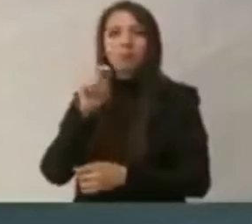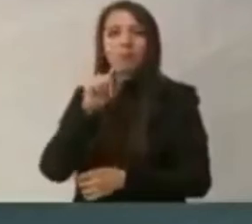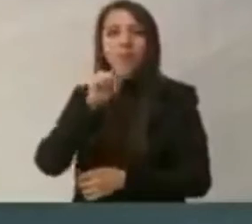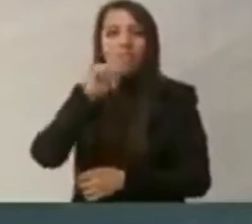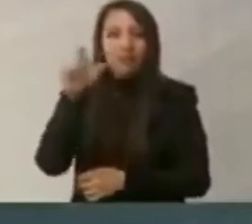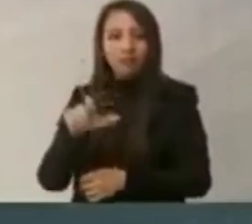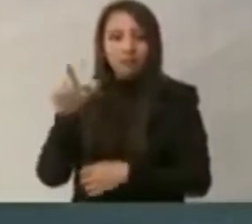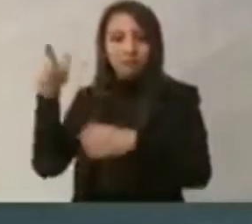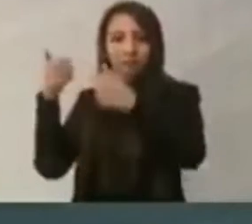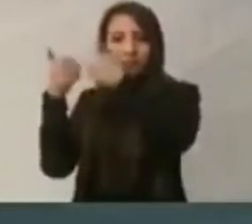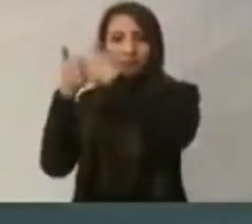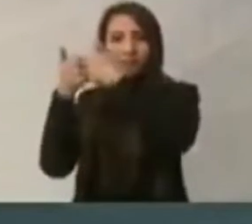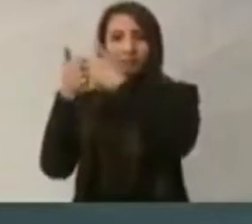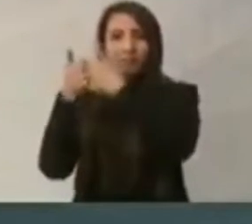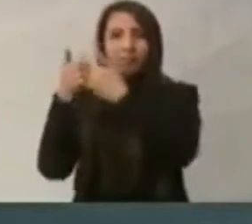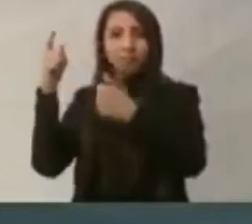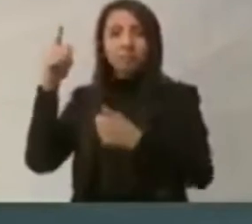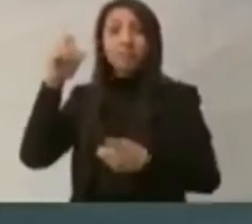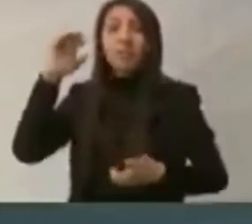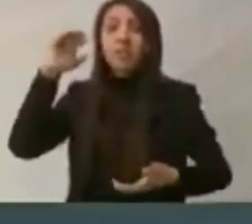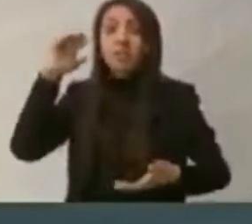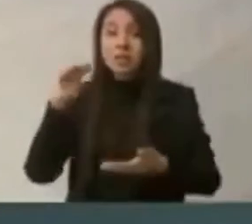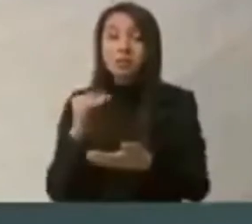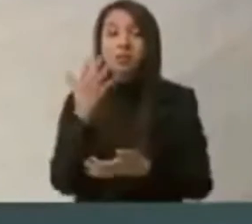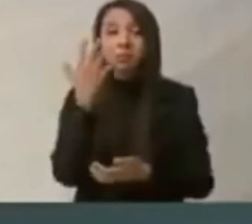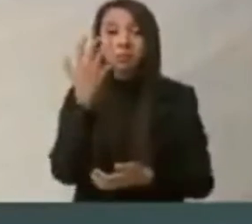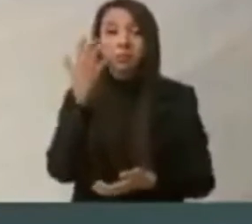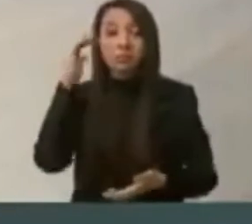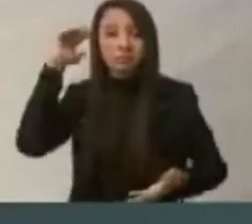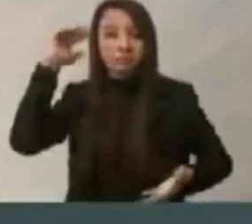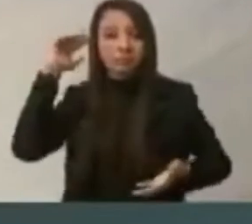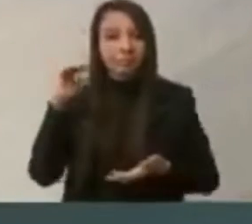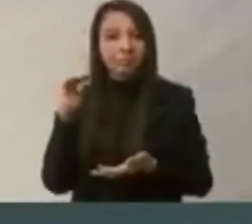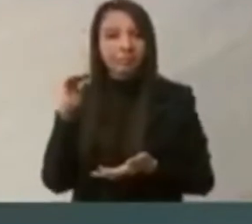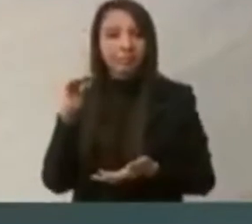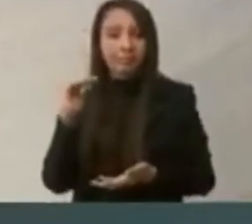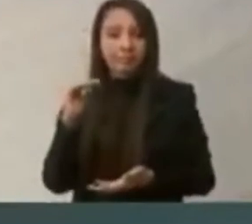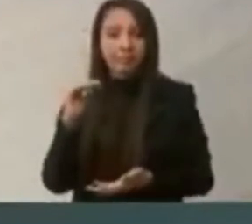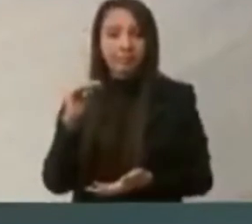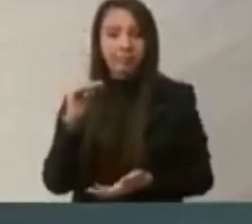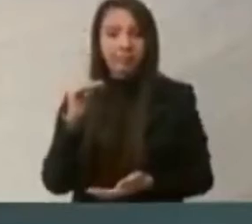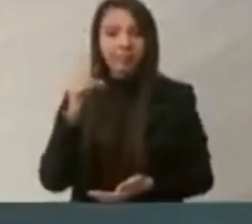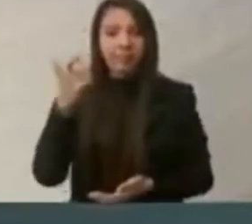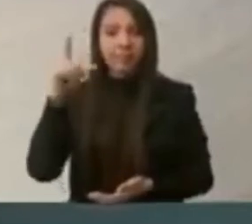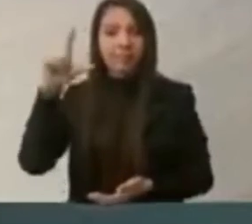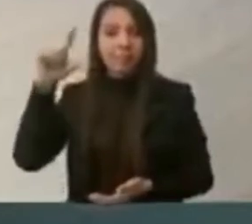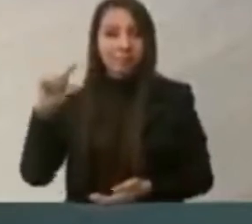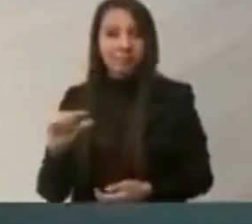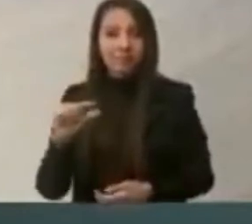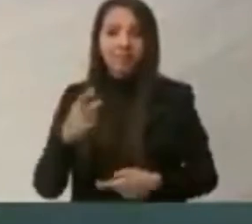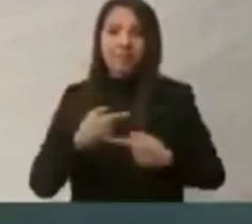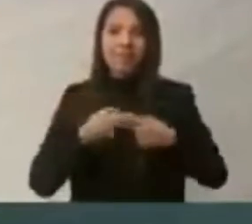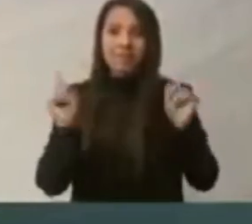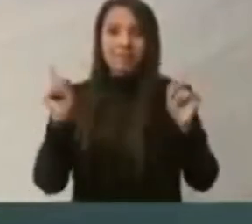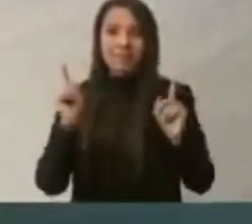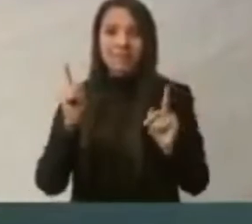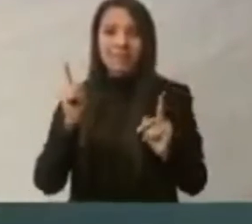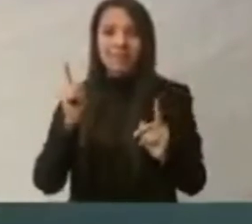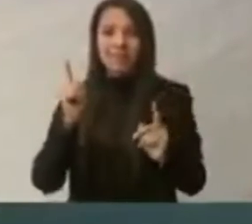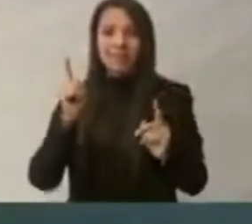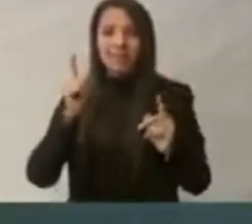de 5 pesos por litro, porque es diferente el precio de las